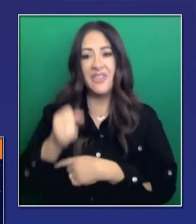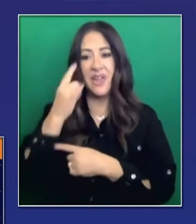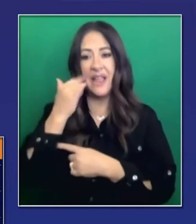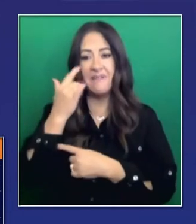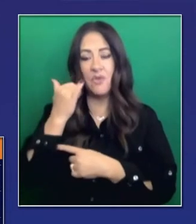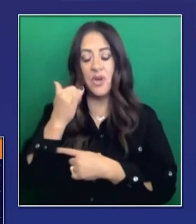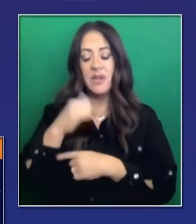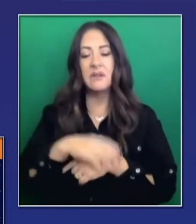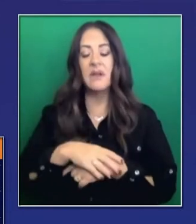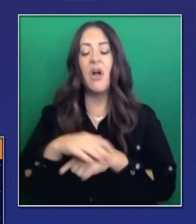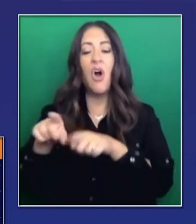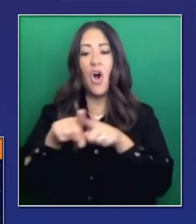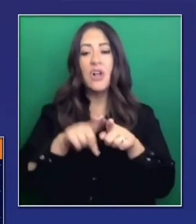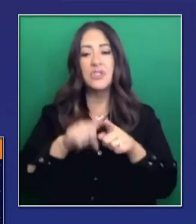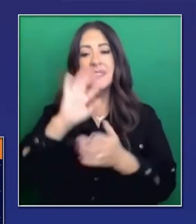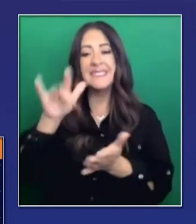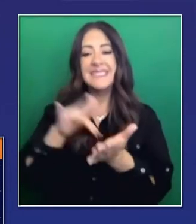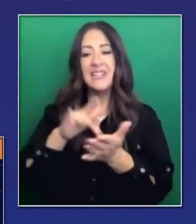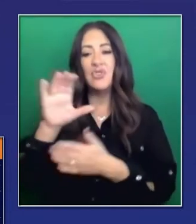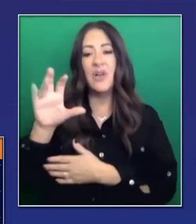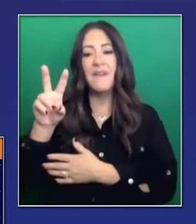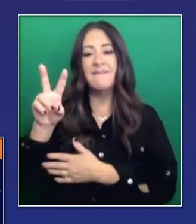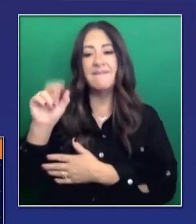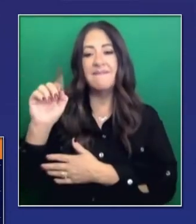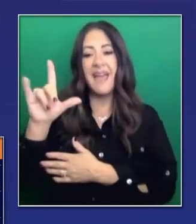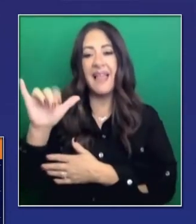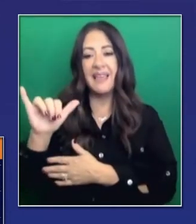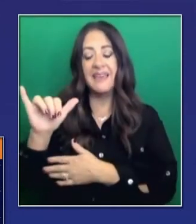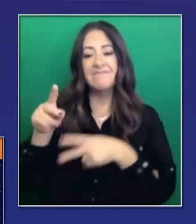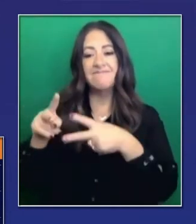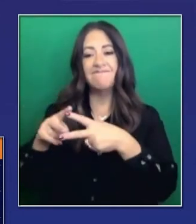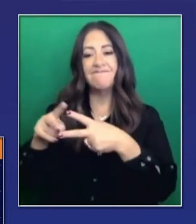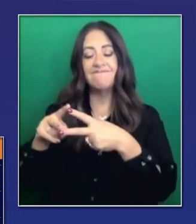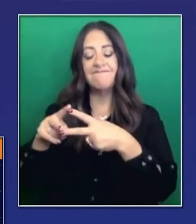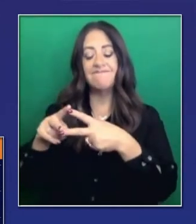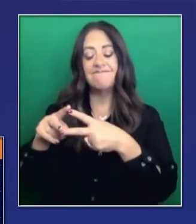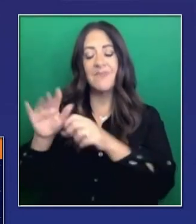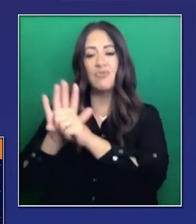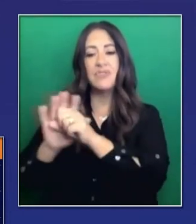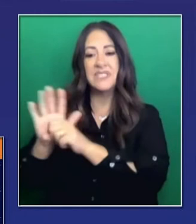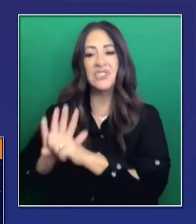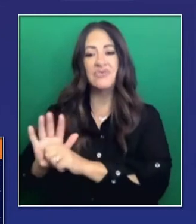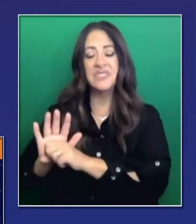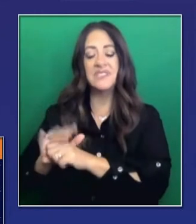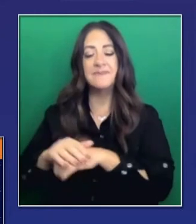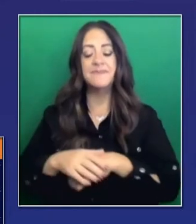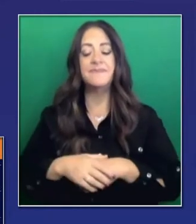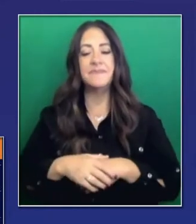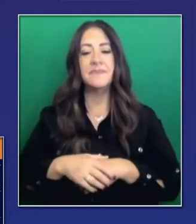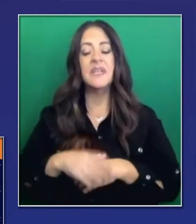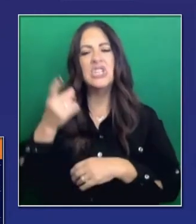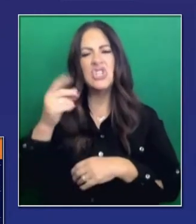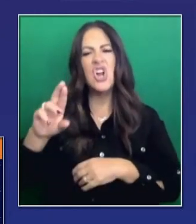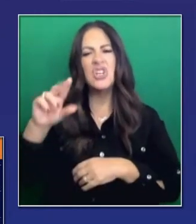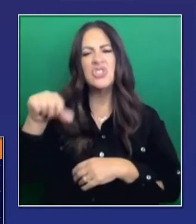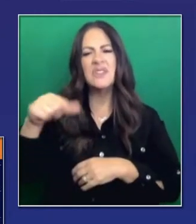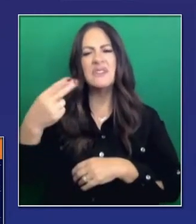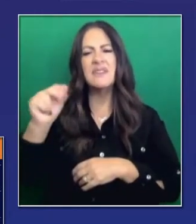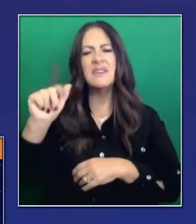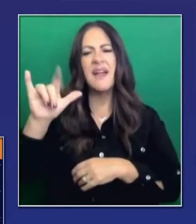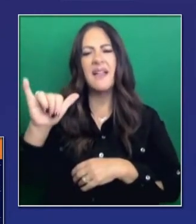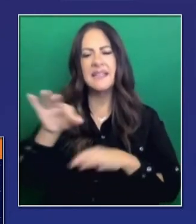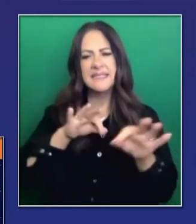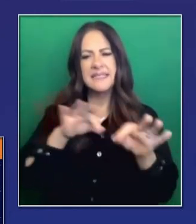Central. En el Valle Central, el sur de California, vemos la desproporción en las unidades de